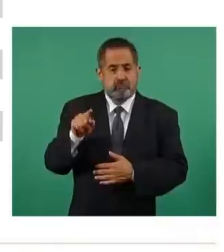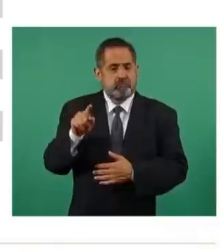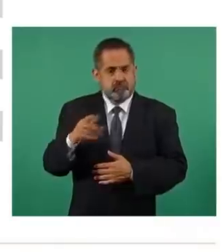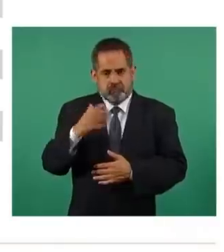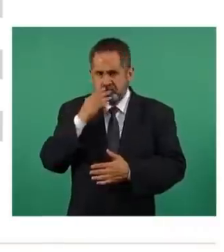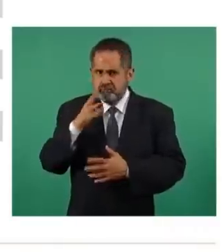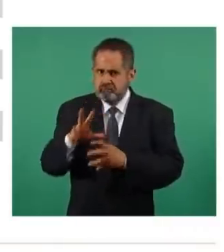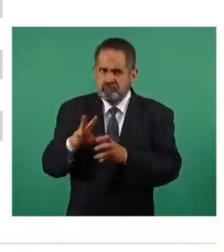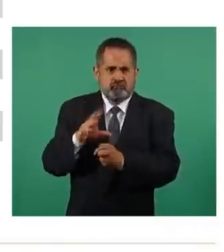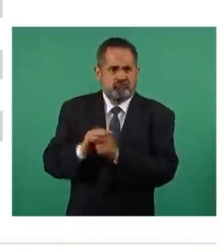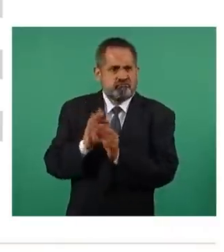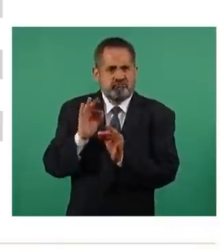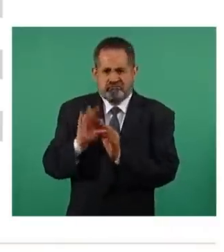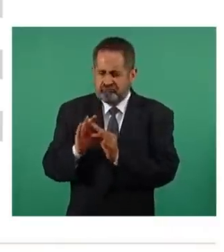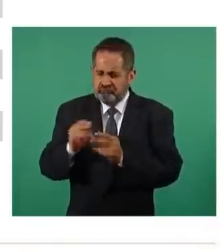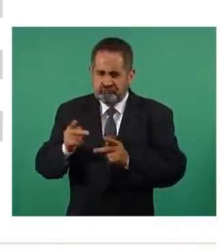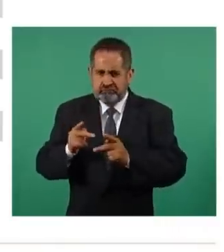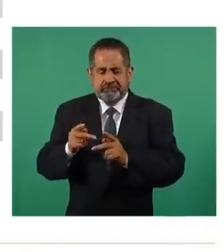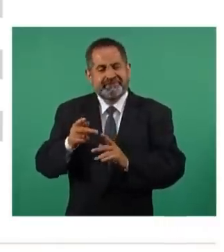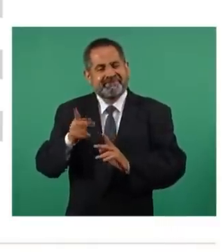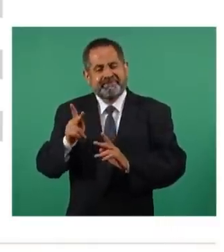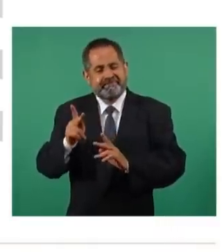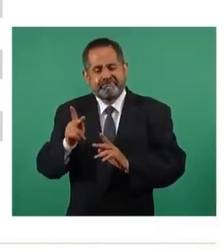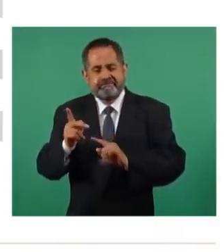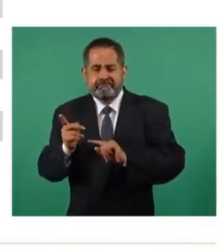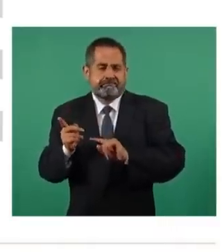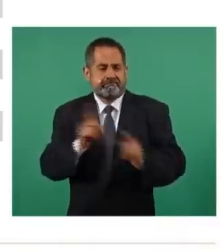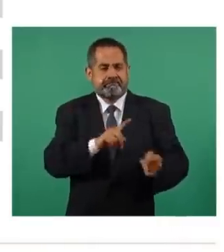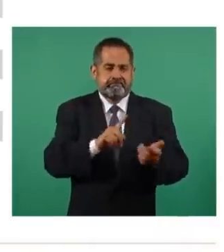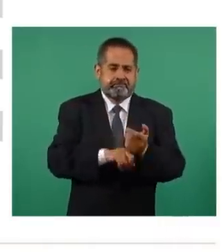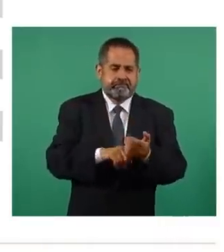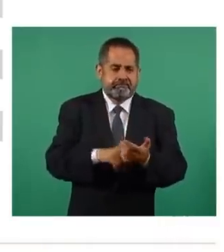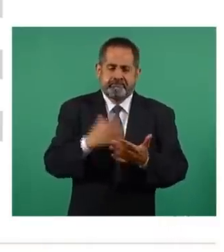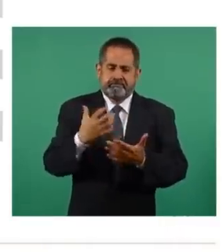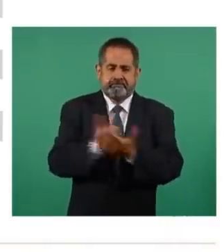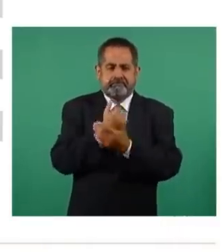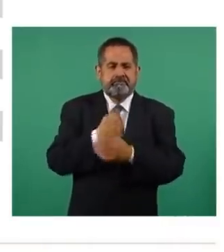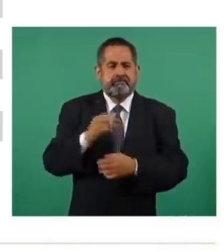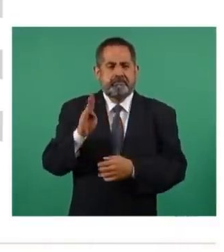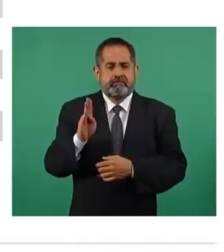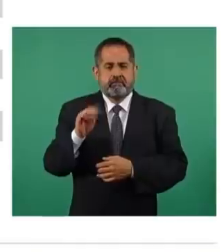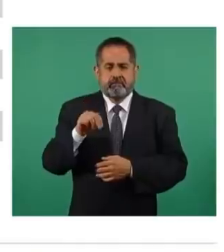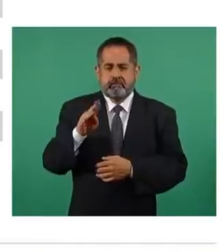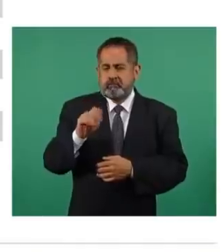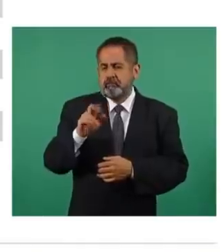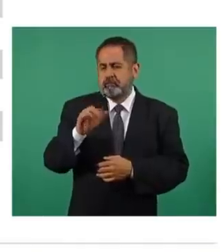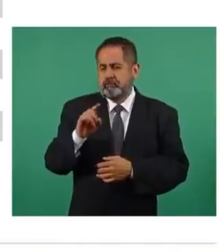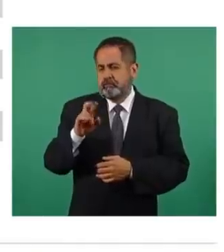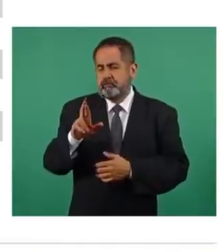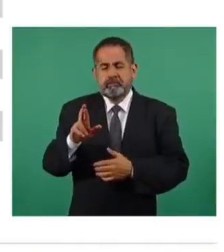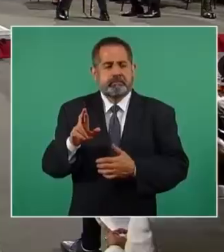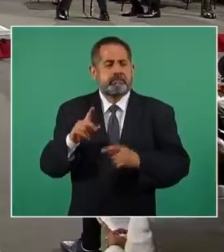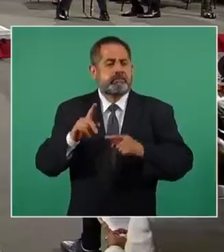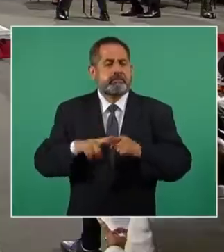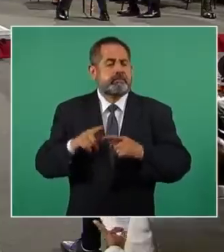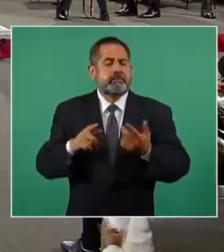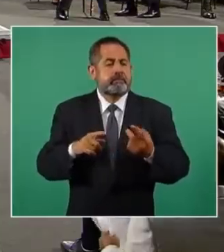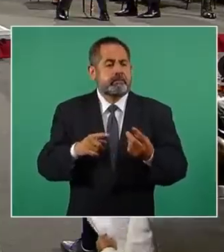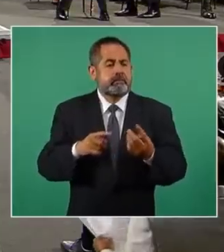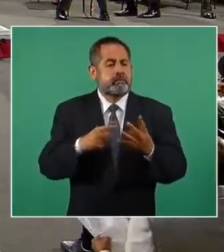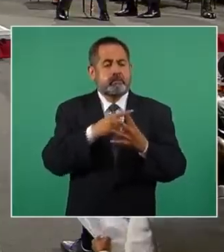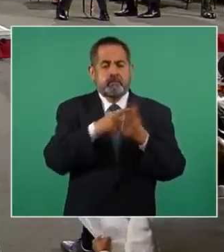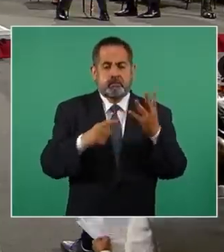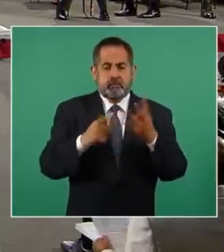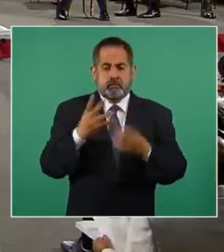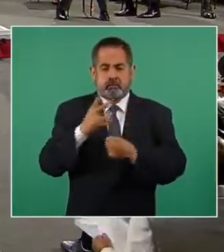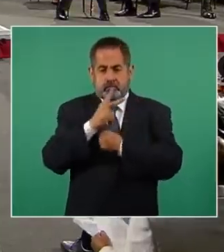robusta propuesta, muy bien hecha, pero finalmente se decidió por la propuesta ganadora. La propuesta ganadora la conforman cuatro